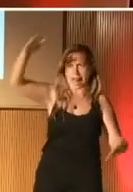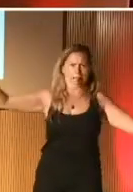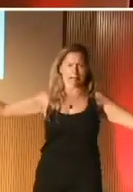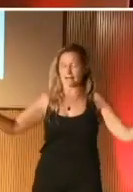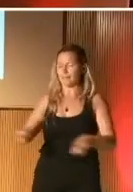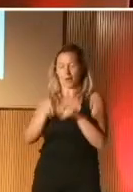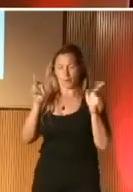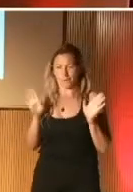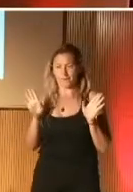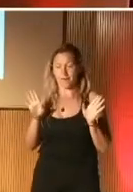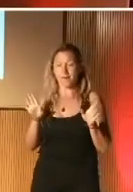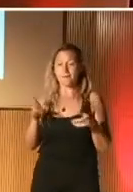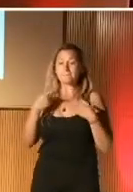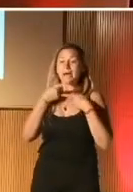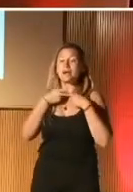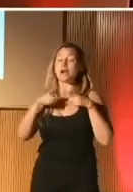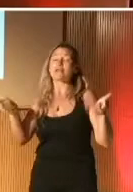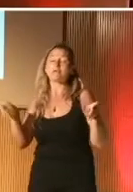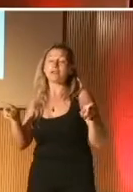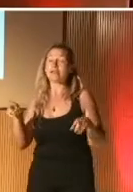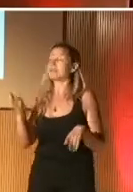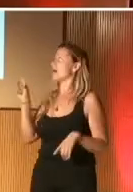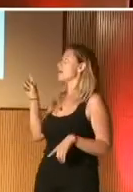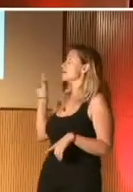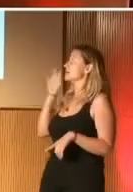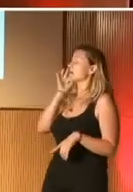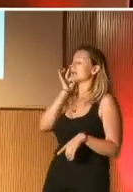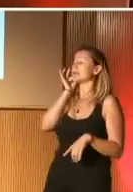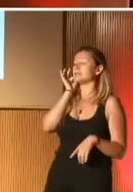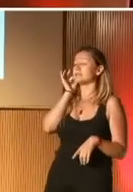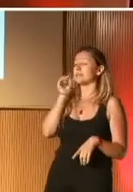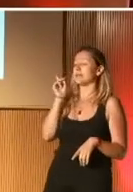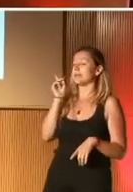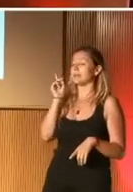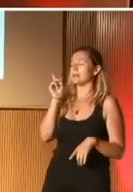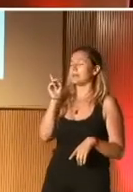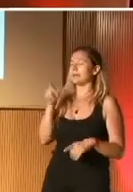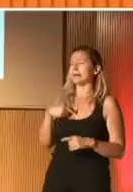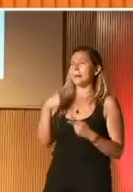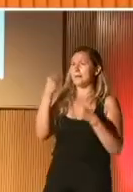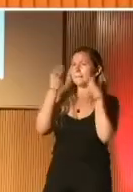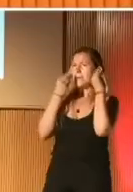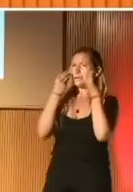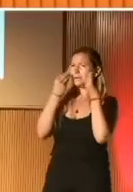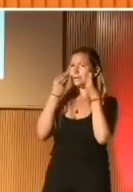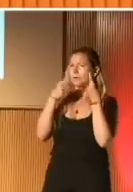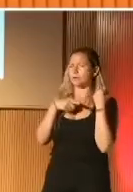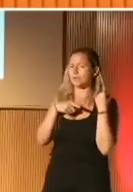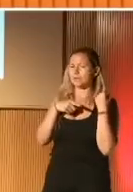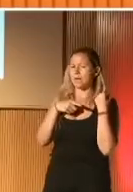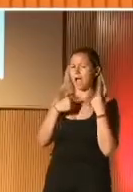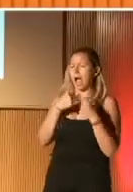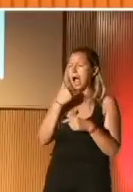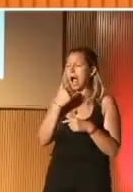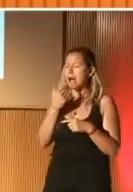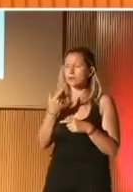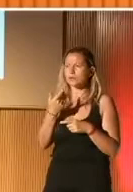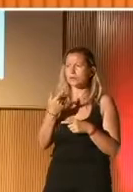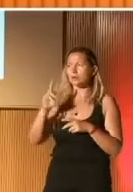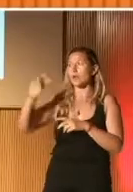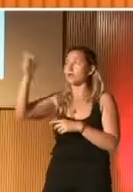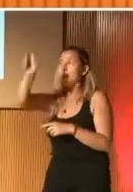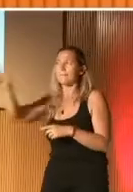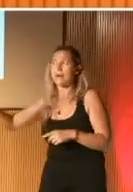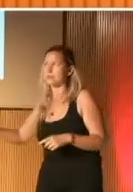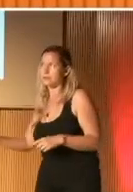la diferencia de Brittany con el resto de sus compañeros es que ella se preguntó si detrás de este hecho había algo en lo que nadie había pensado antes.